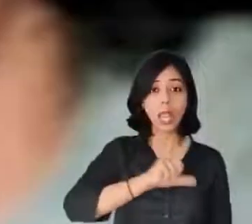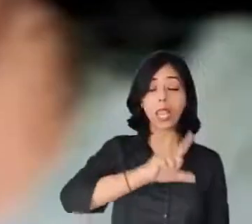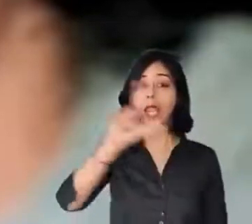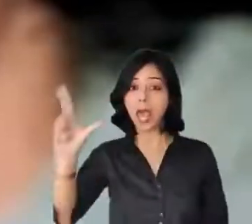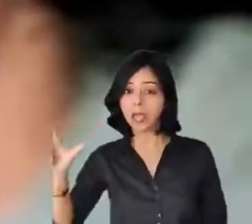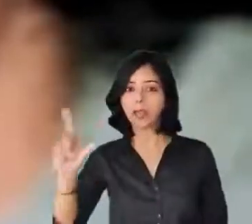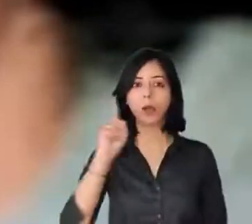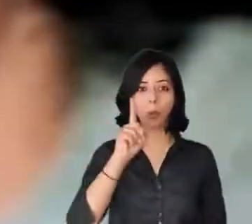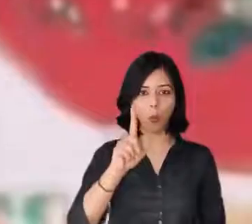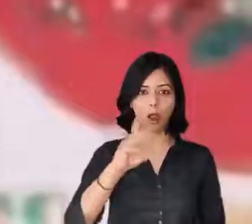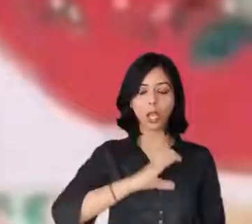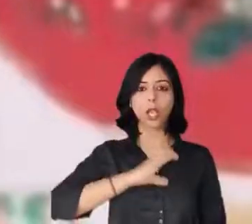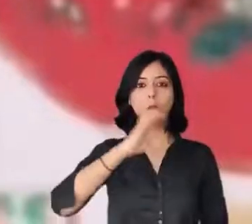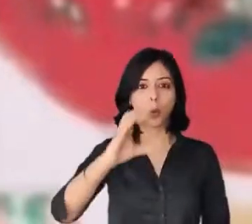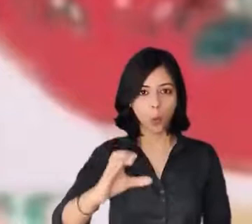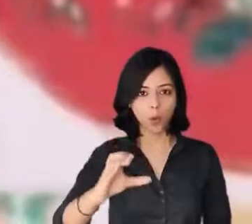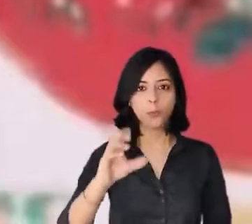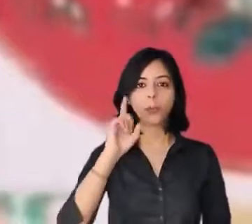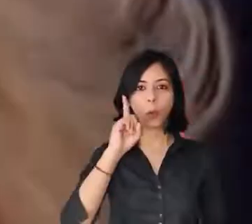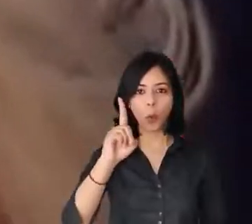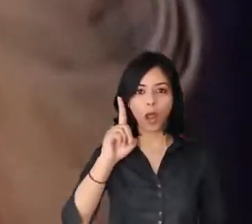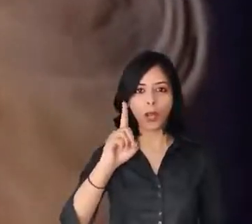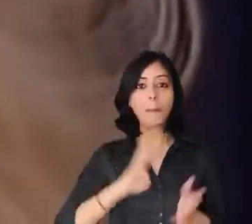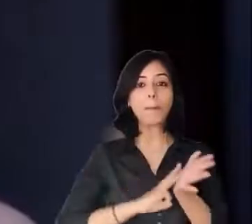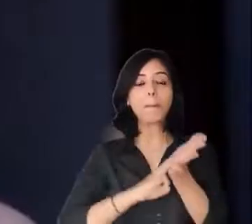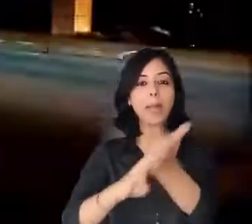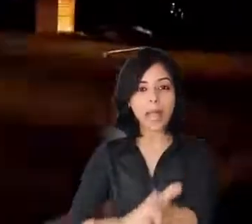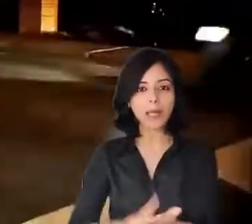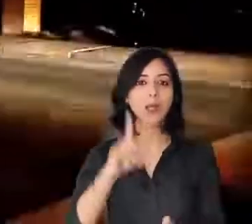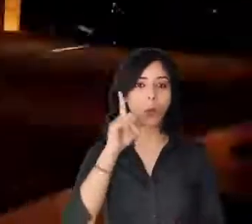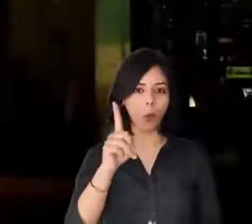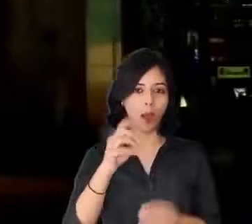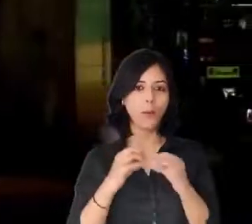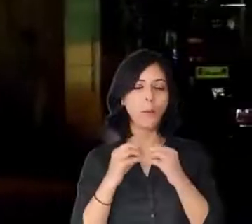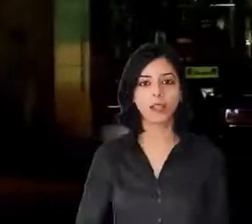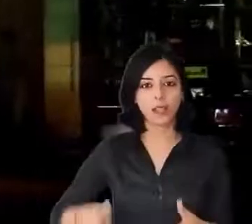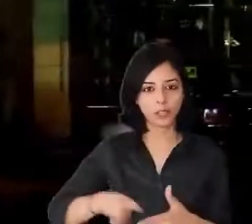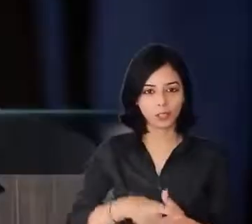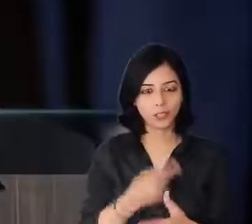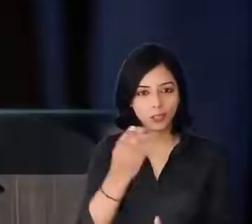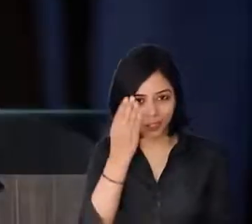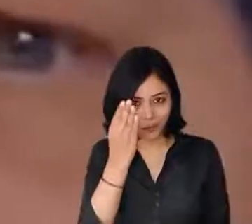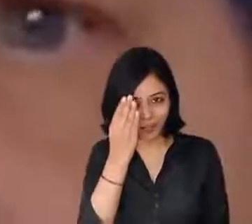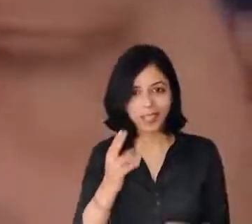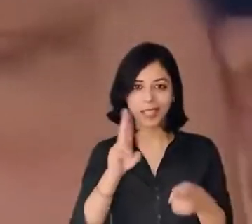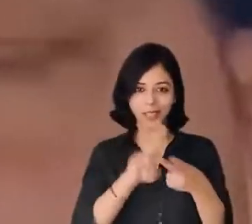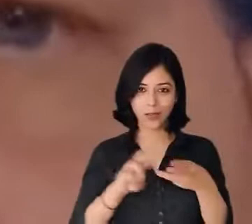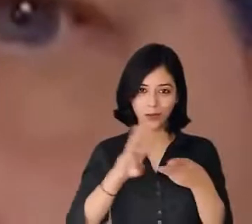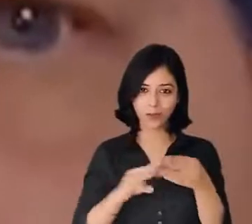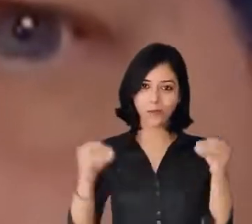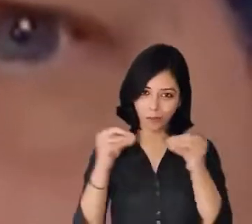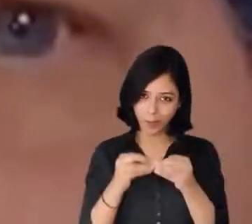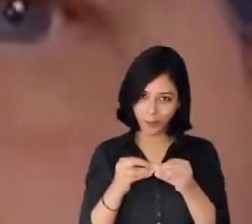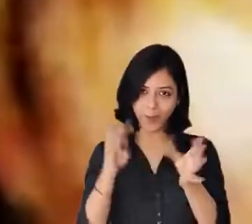años, para que le ayudara a buscar a Robin. Recorrimos el vecindario, pero no vimos nada. No había ningún rastro de